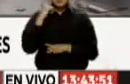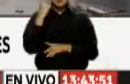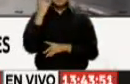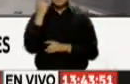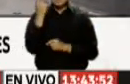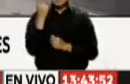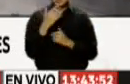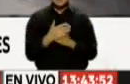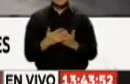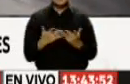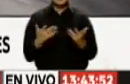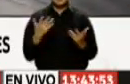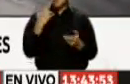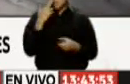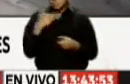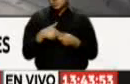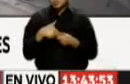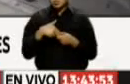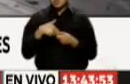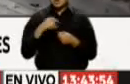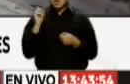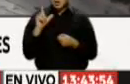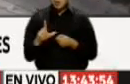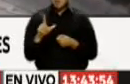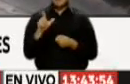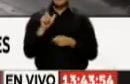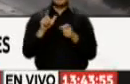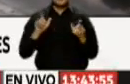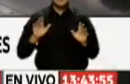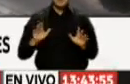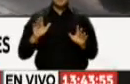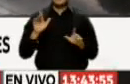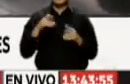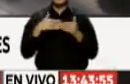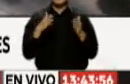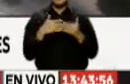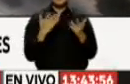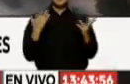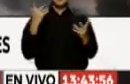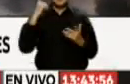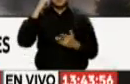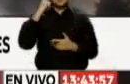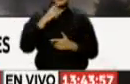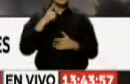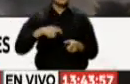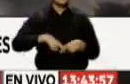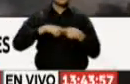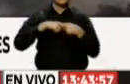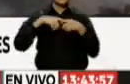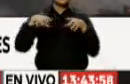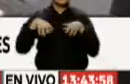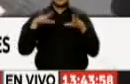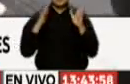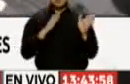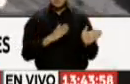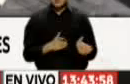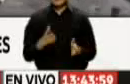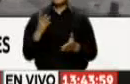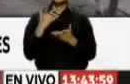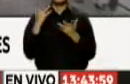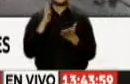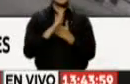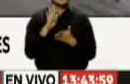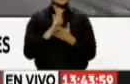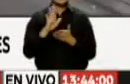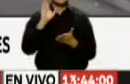los combustibles. Aunque el paso a vehículos particulares fue parcialmente habilitado, el gobierno suspendió algunas actividades y cerraron